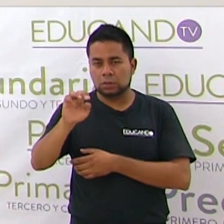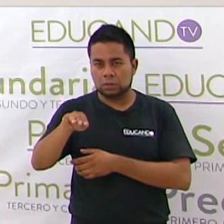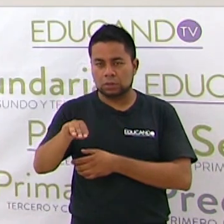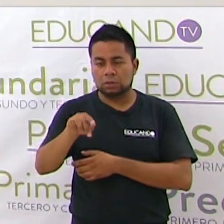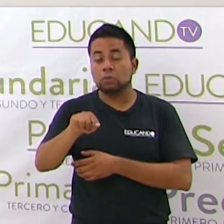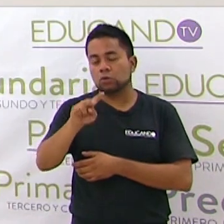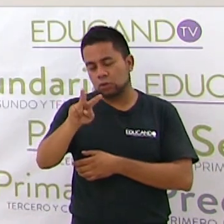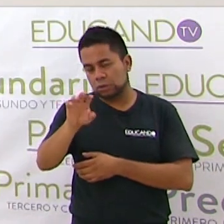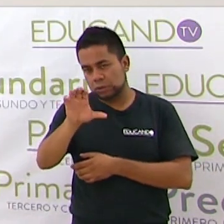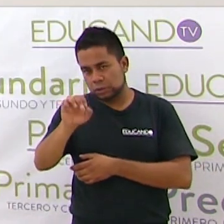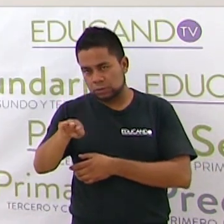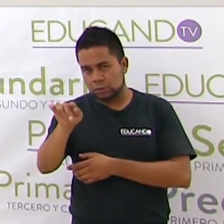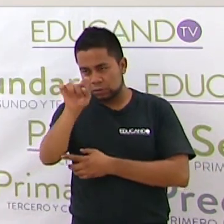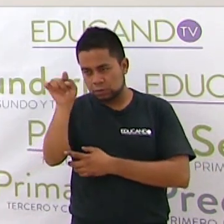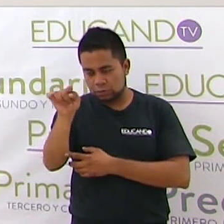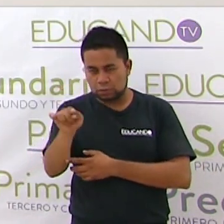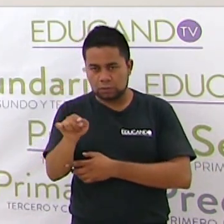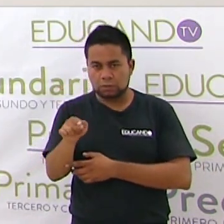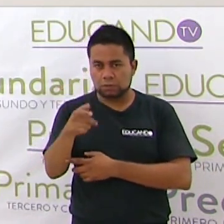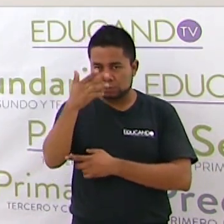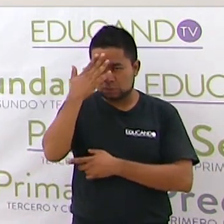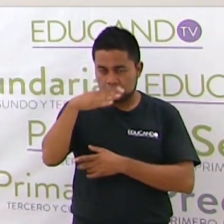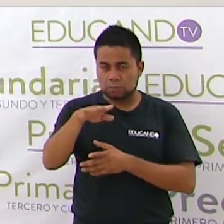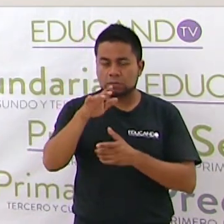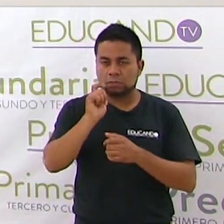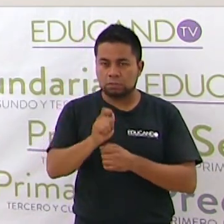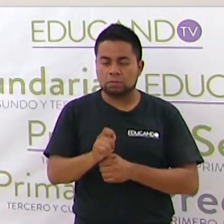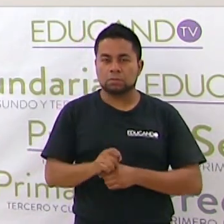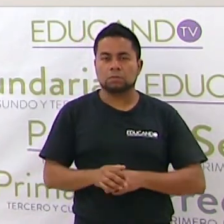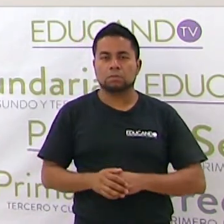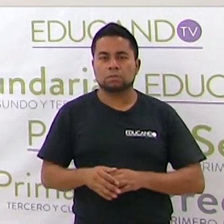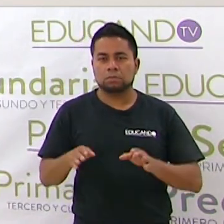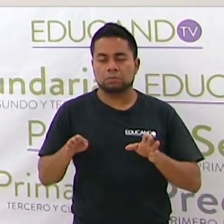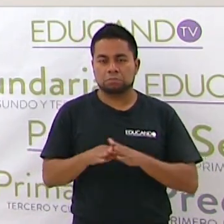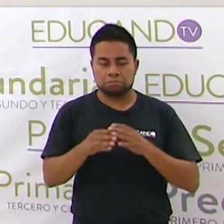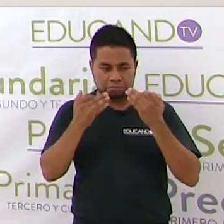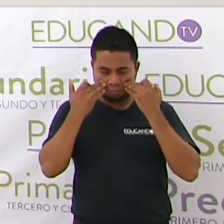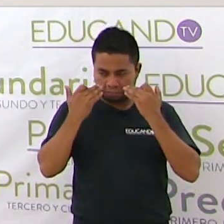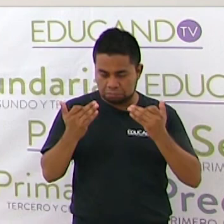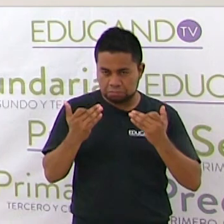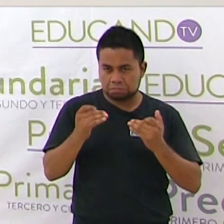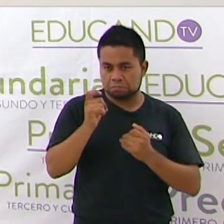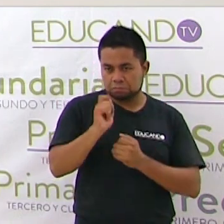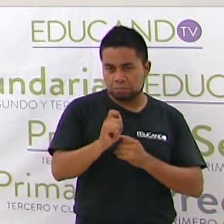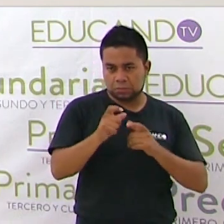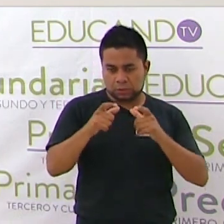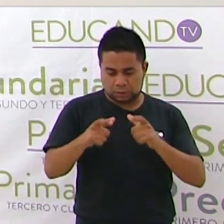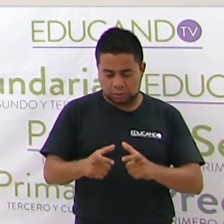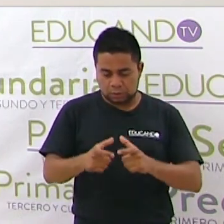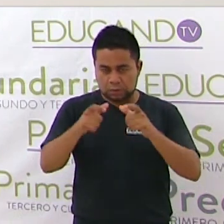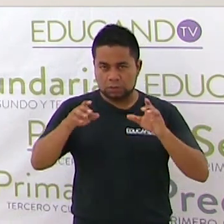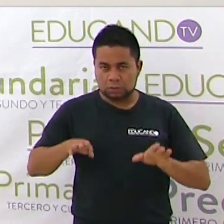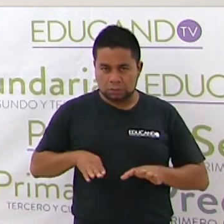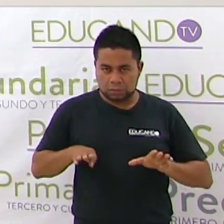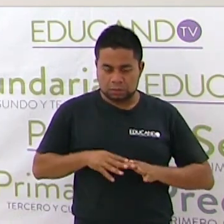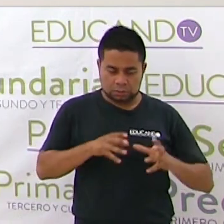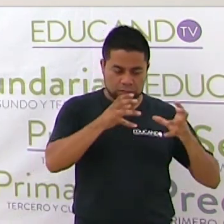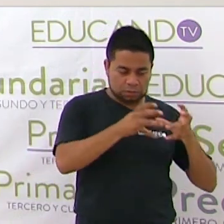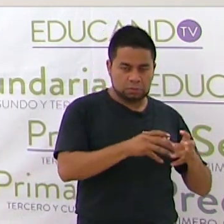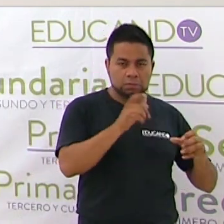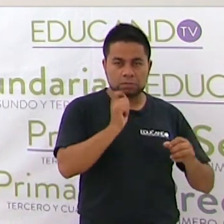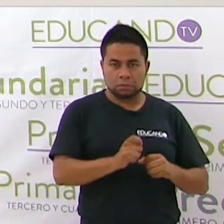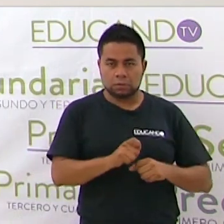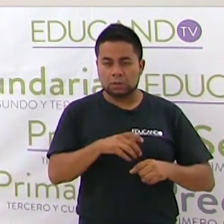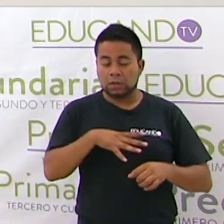6.283.2 centímetros cúbicos. Sabemos entonces, por observación, que el cilindro, con las mismas medidas que la esfera,